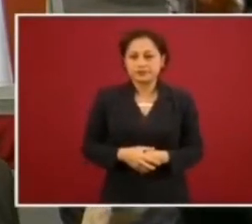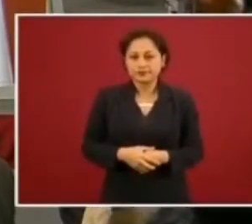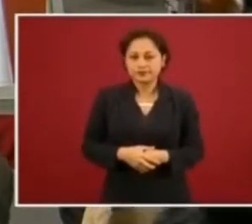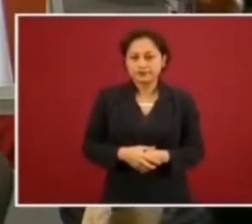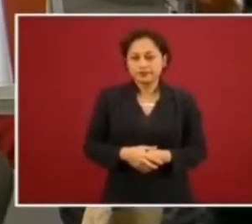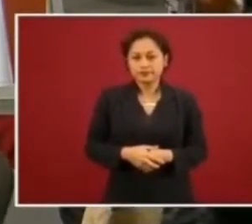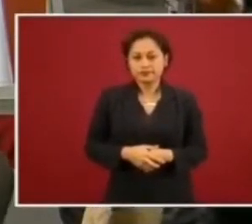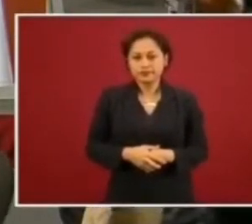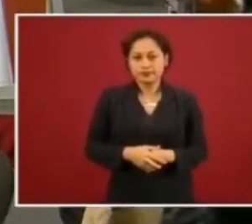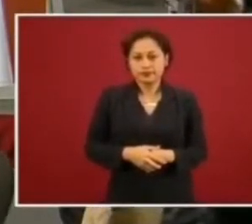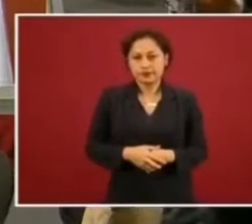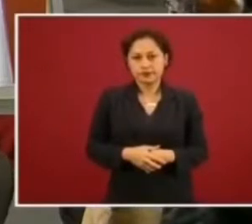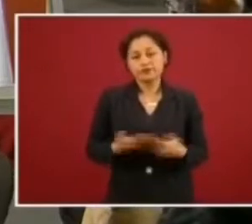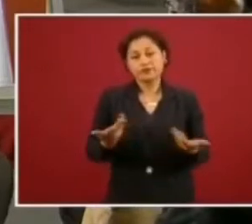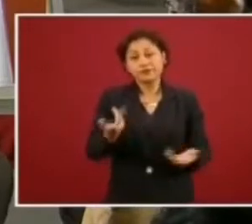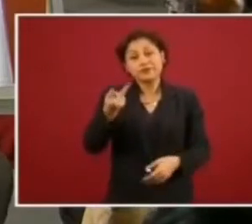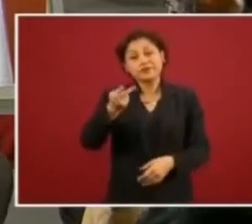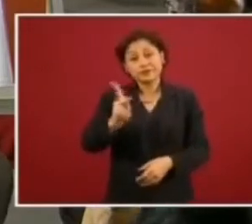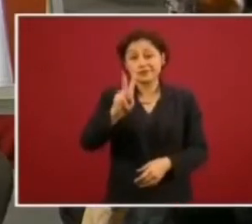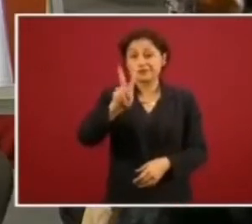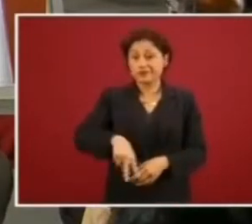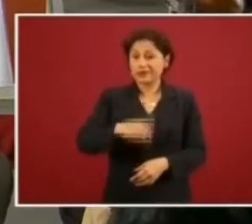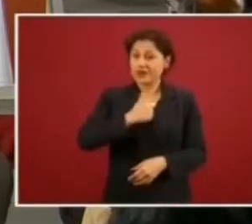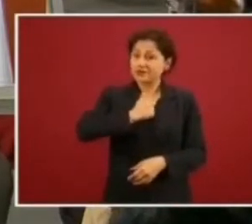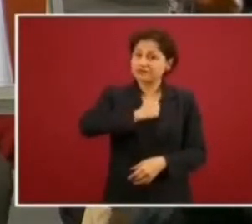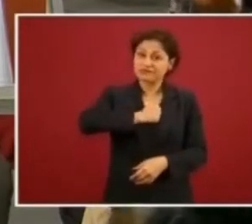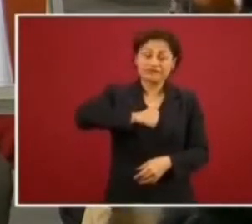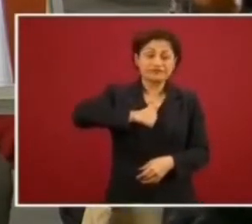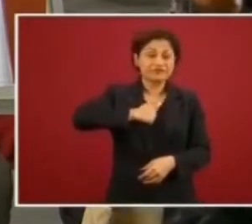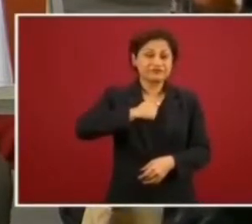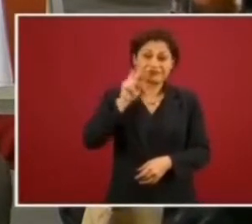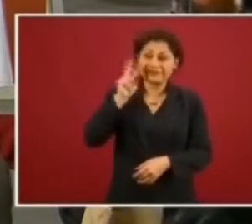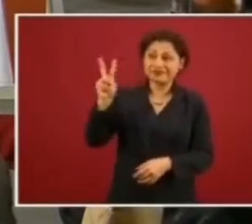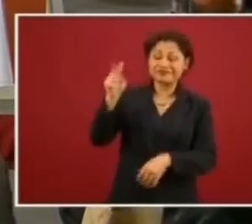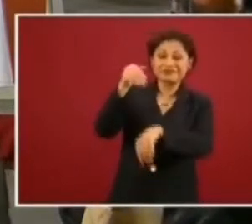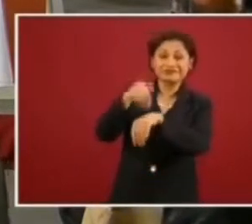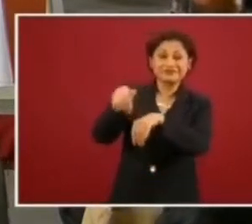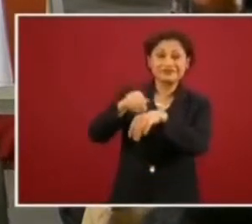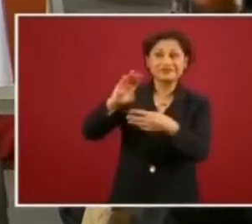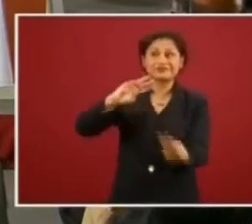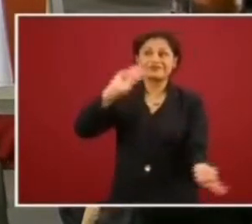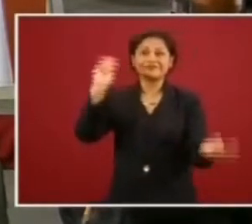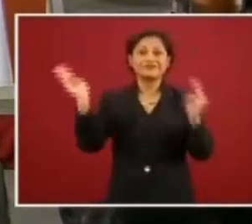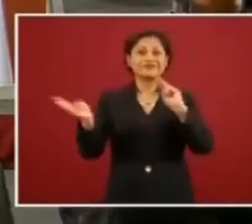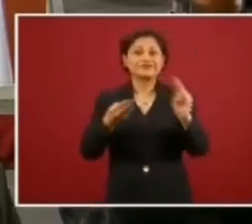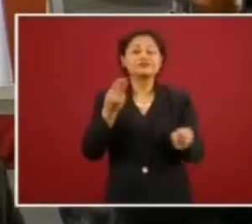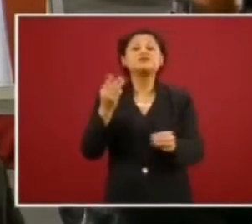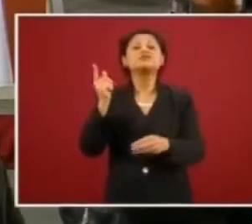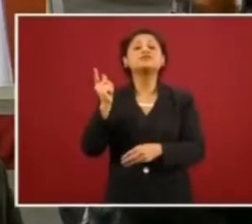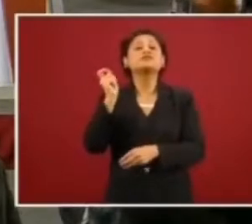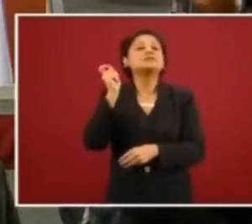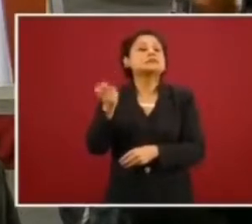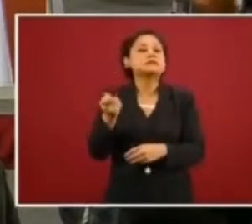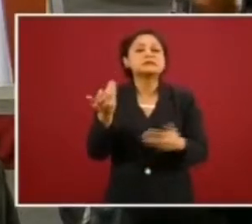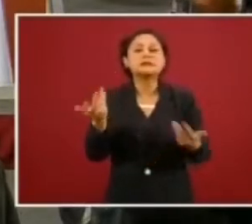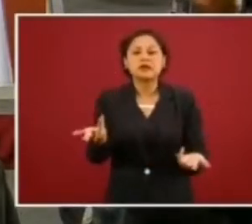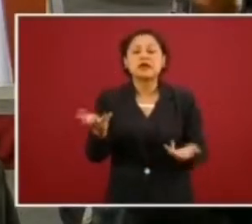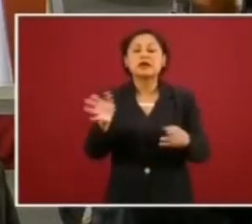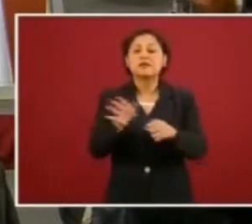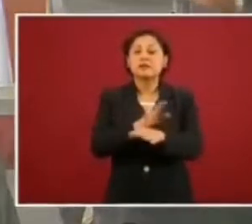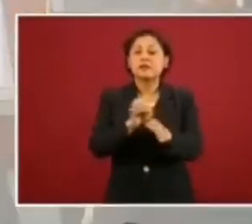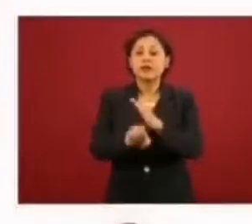Desafortunadamente, lo que vemos también son algunos signos no alentadores a nivel mundial, como el incremento, el aumento